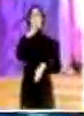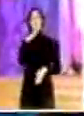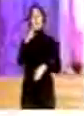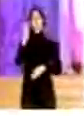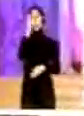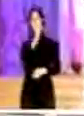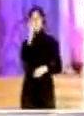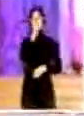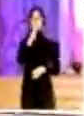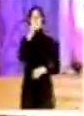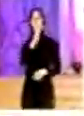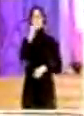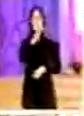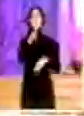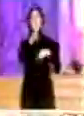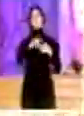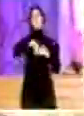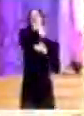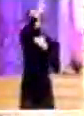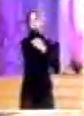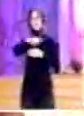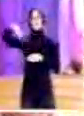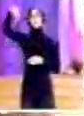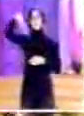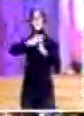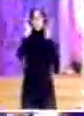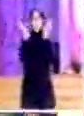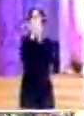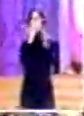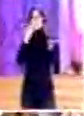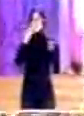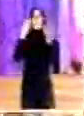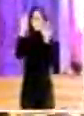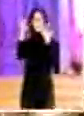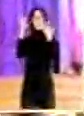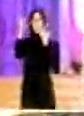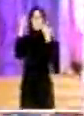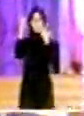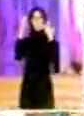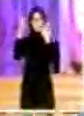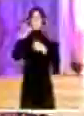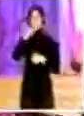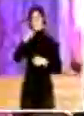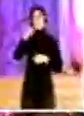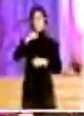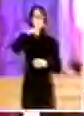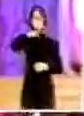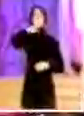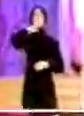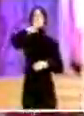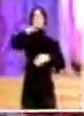tercer lugar, un trapecista de talla mundial. No cobran duro, pero nunca baja en la